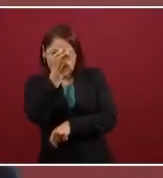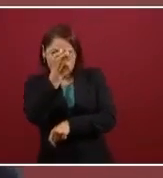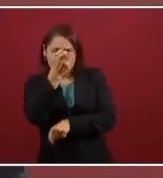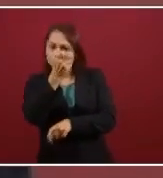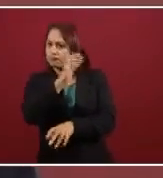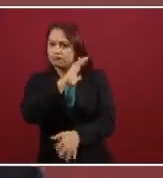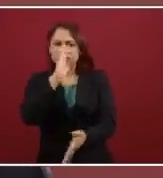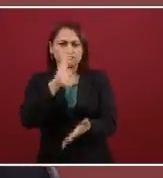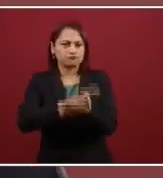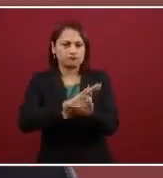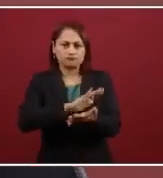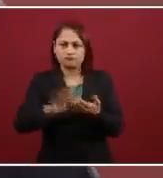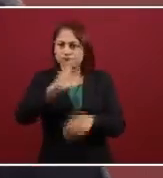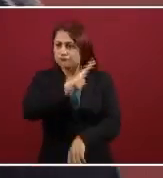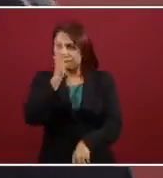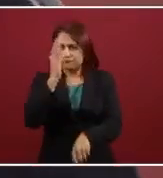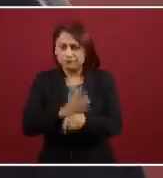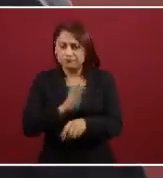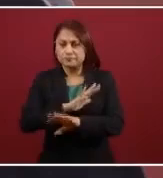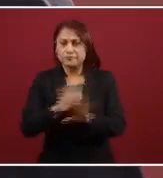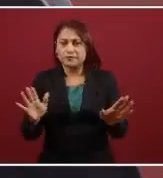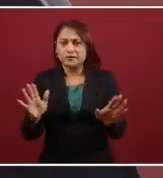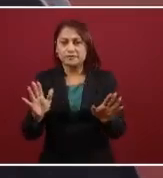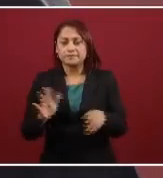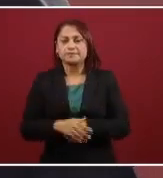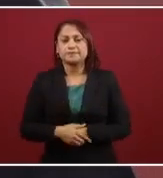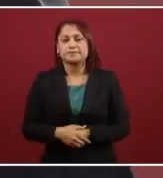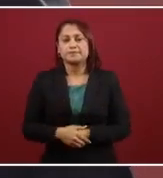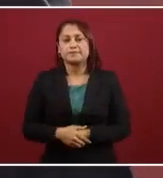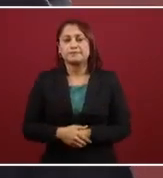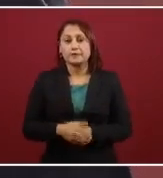Entonces, no existe nada de eso.